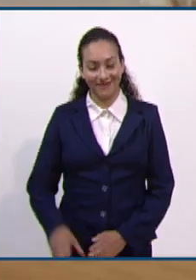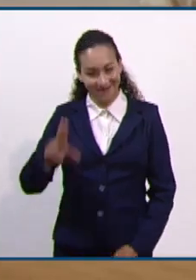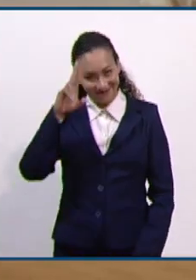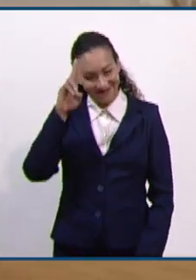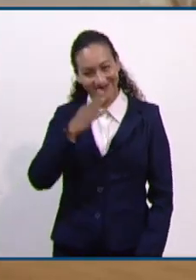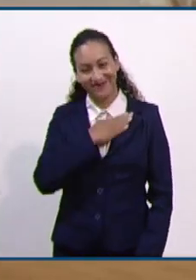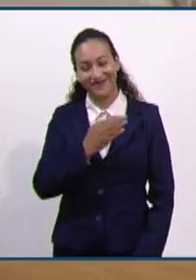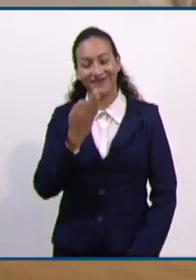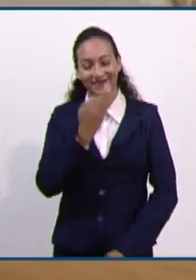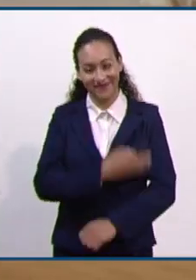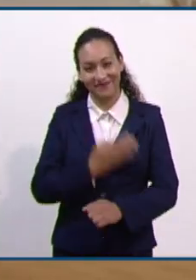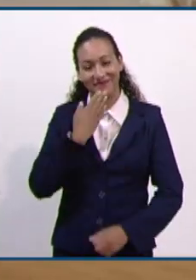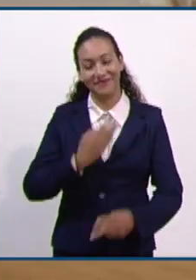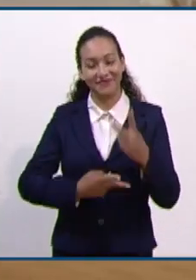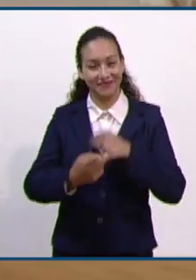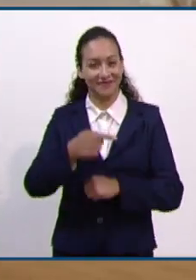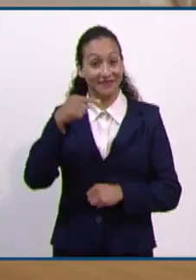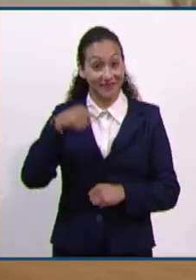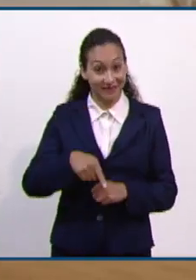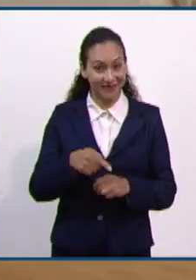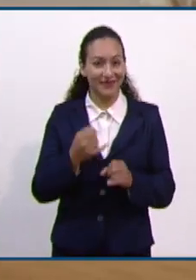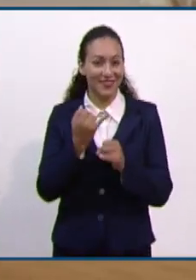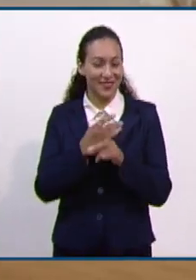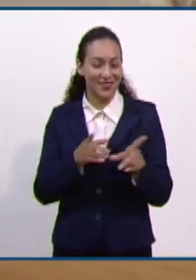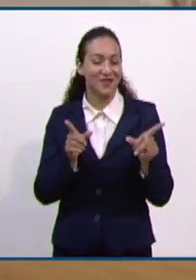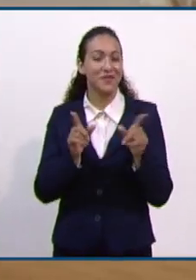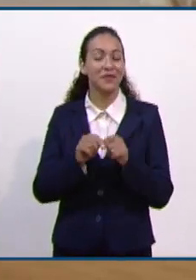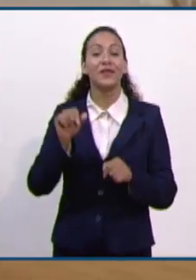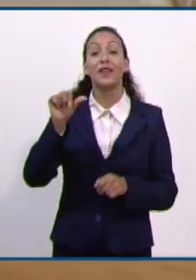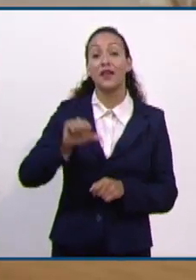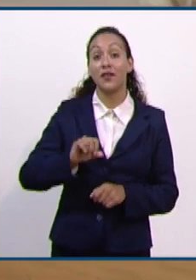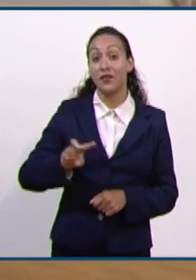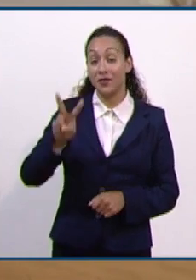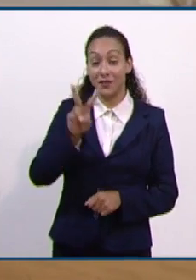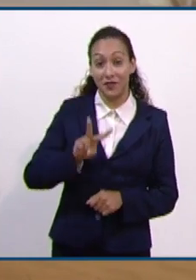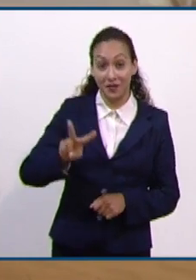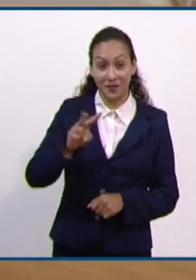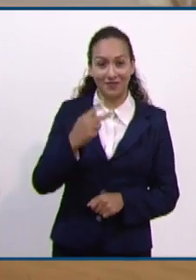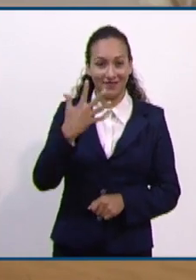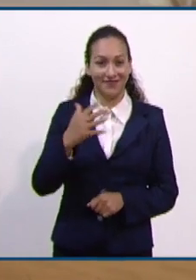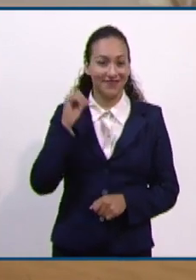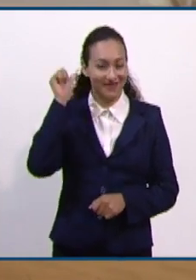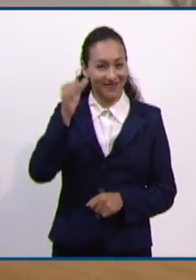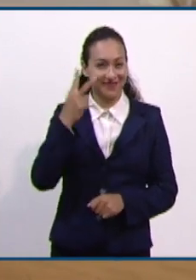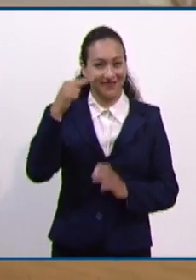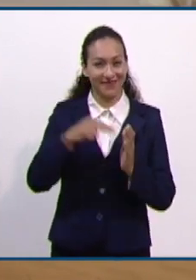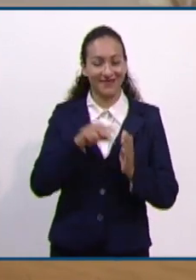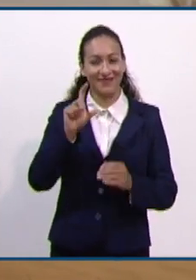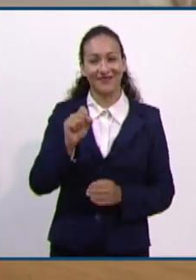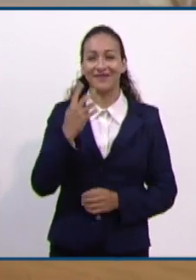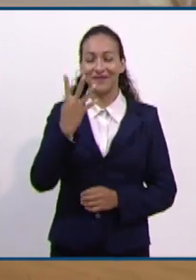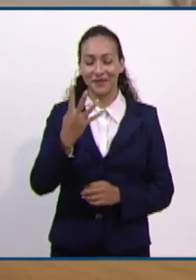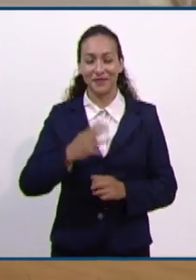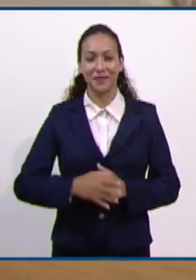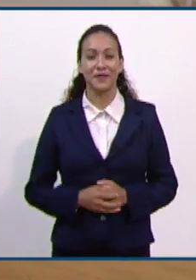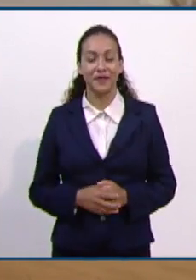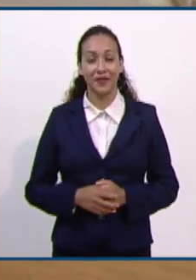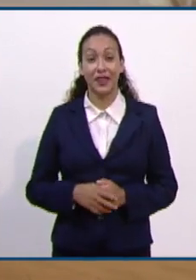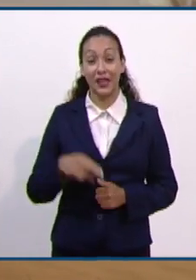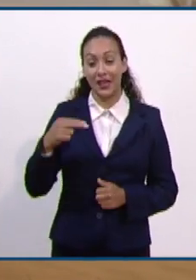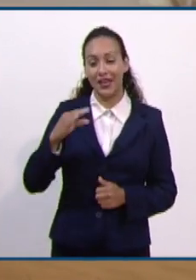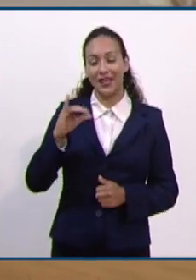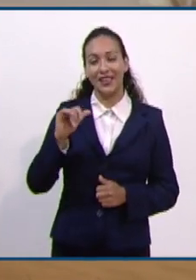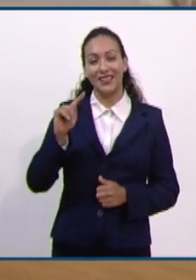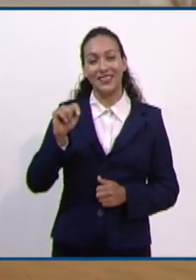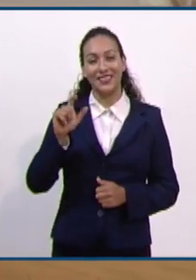Hola, ¿qué tal? Bienvenidas, bienvenidos a este corte informativo, hoy que es viernes 5 de abril de 2024. Soy Citlali